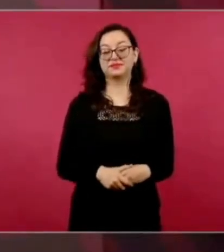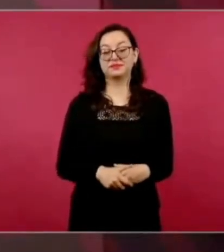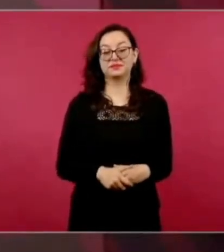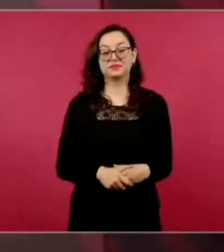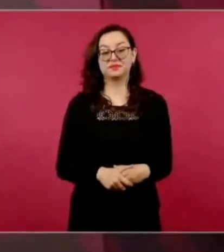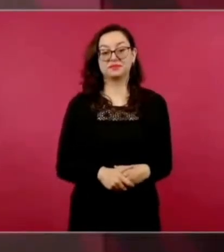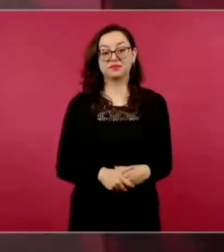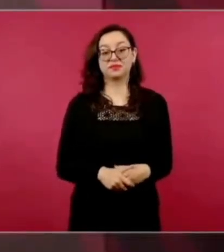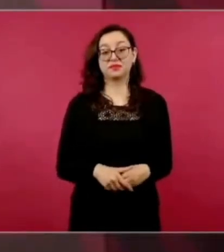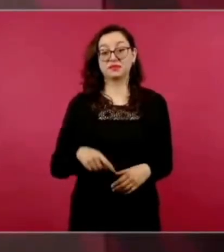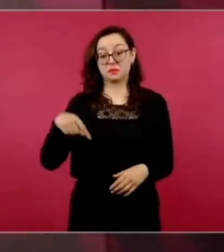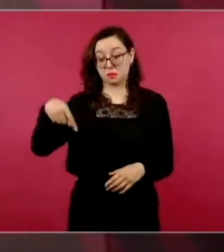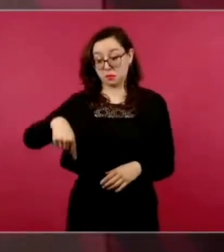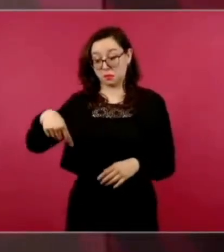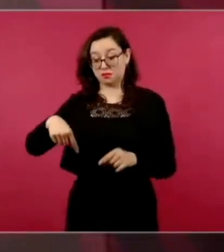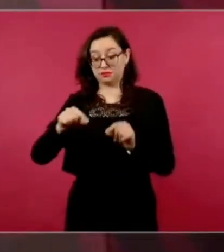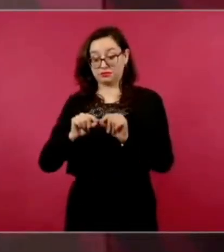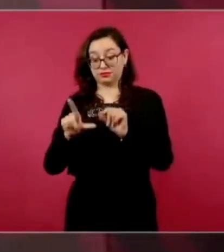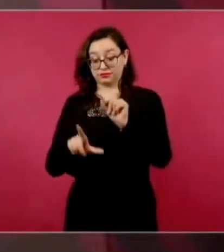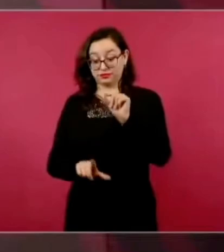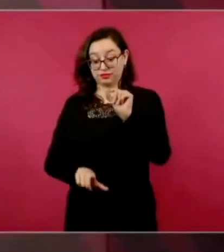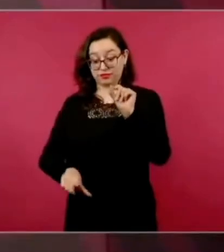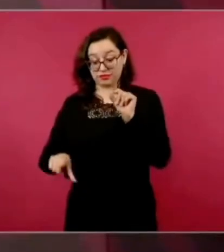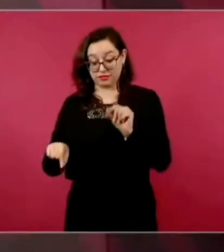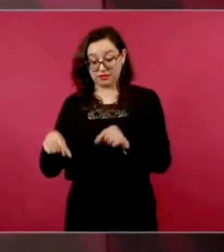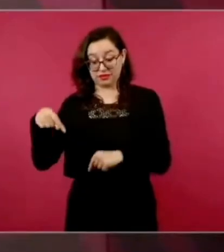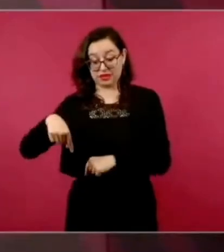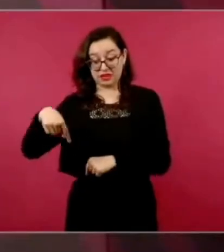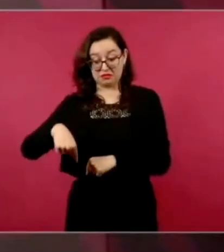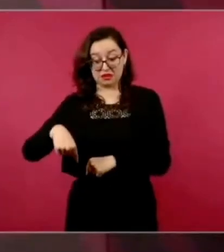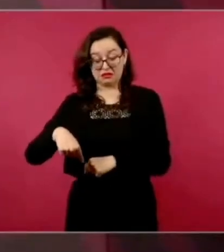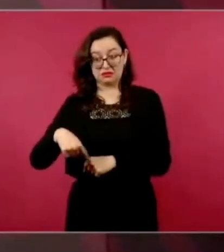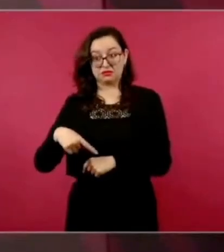del gobierno anterior, de los altos